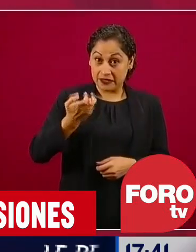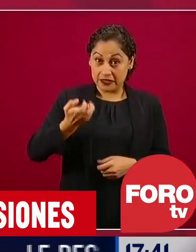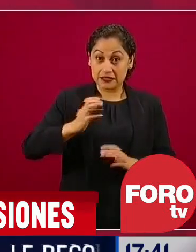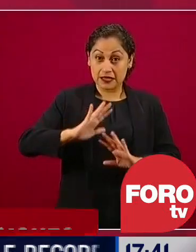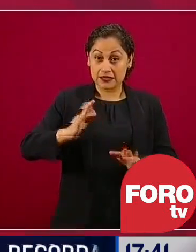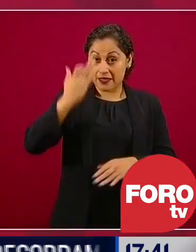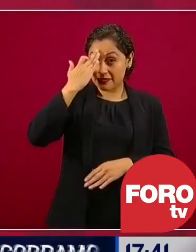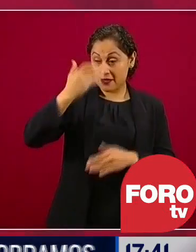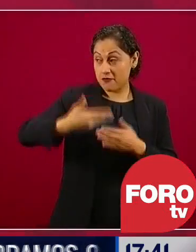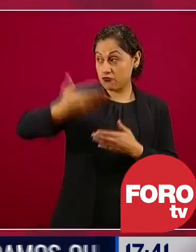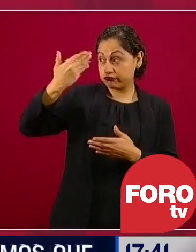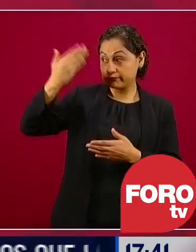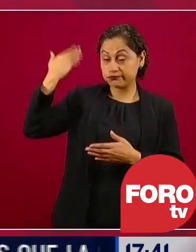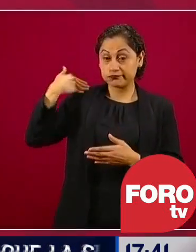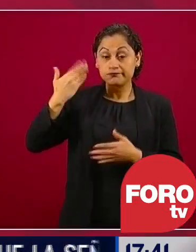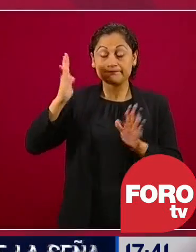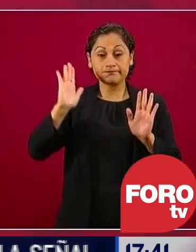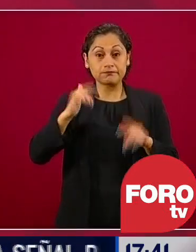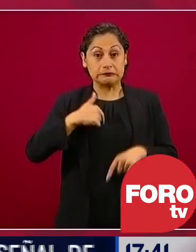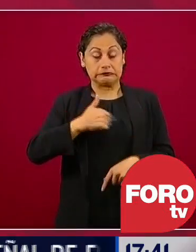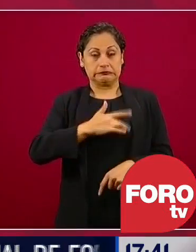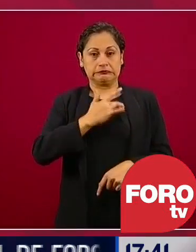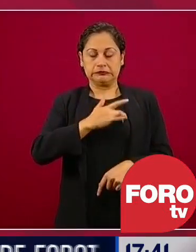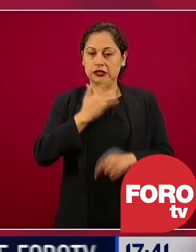1997. Es un día